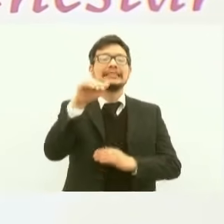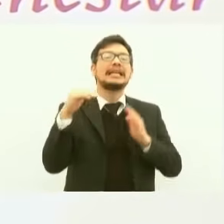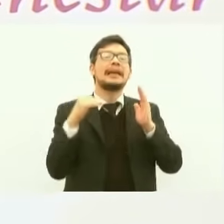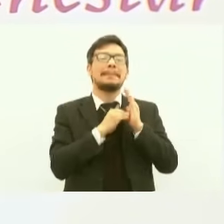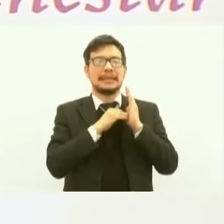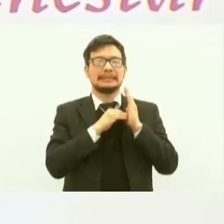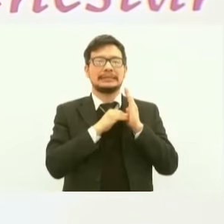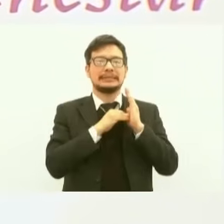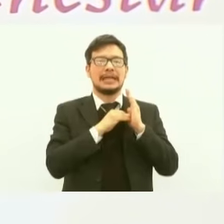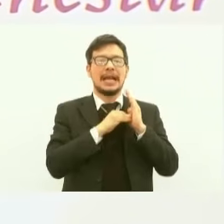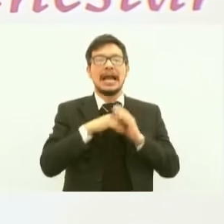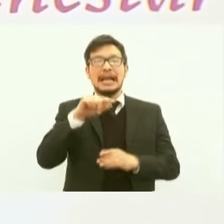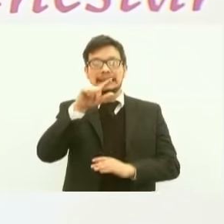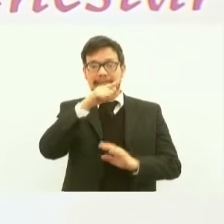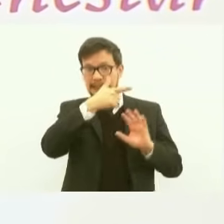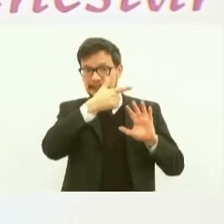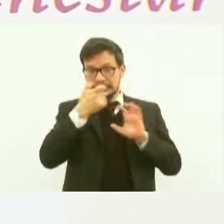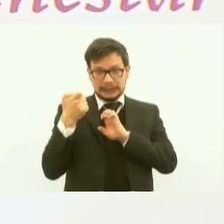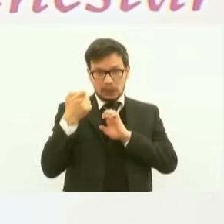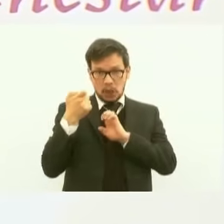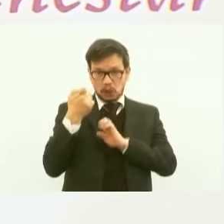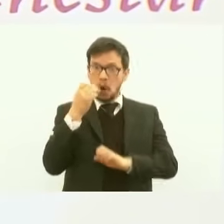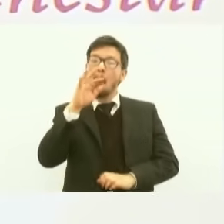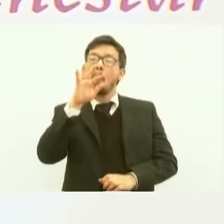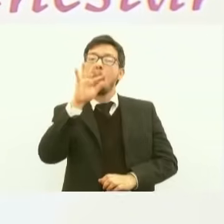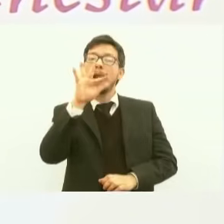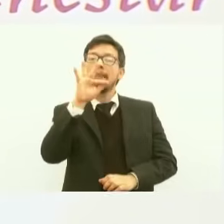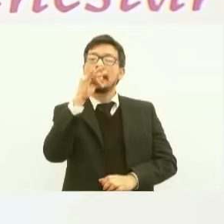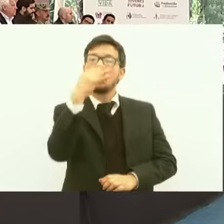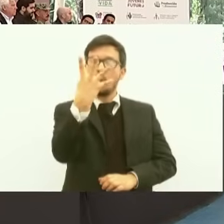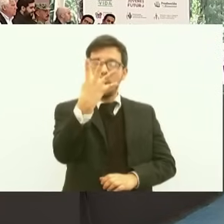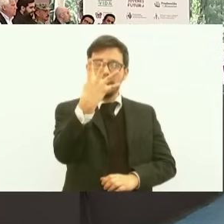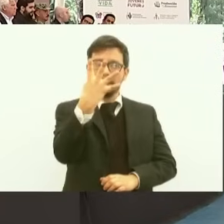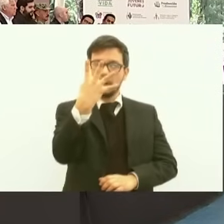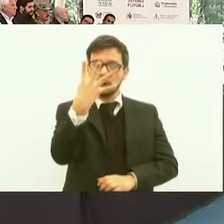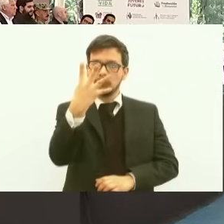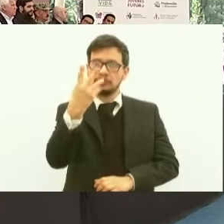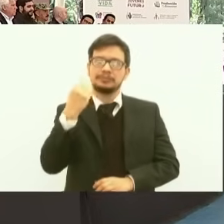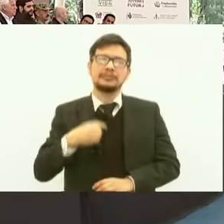17.744, de modo que van a recibir becas